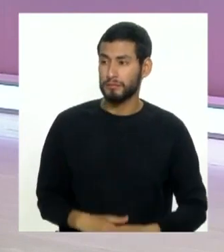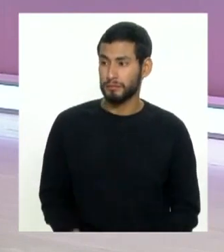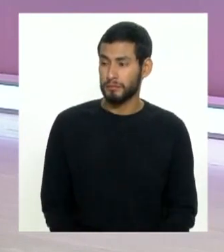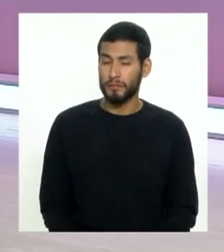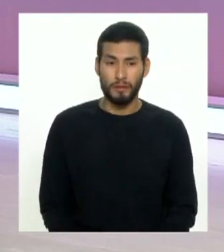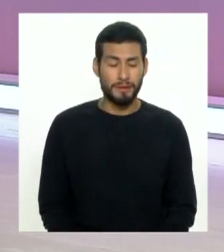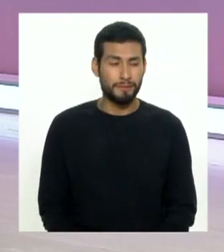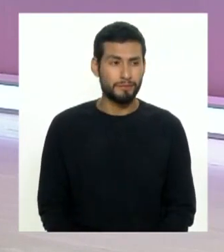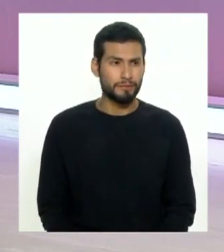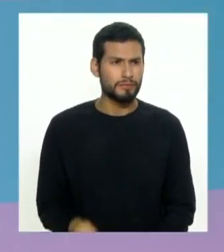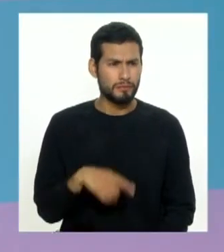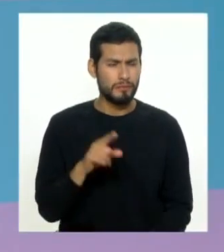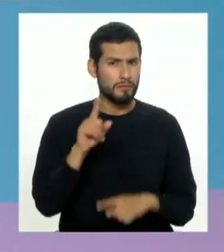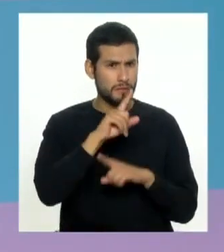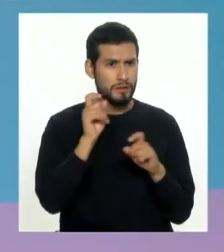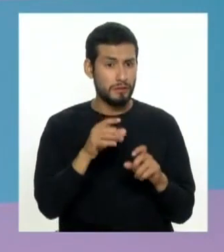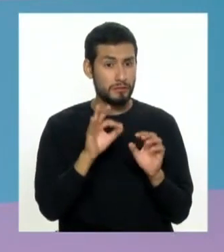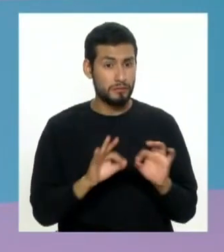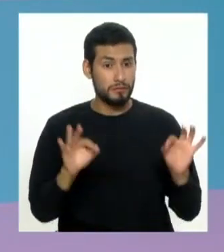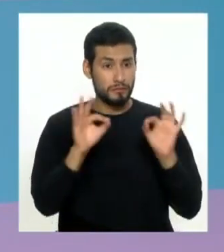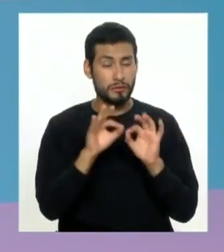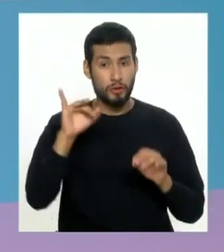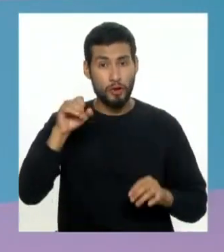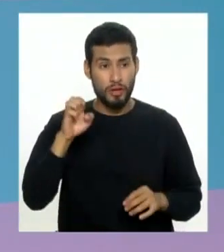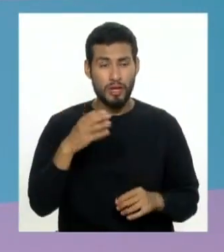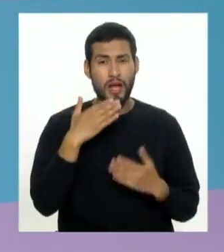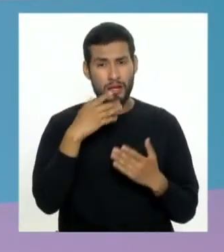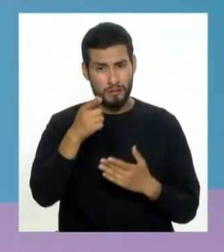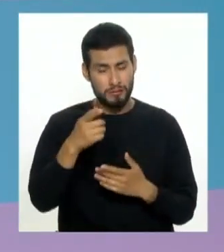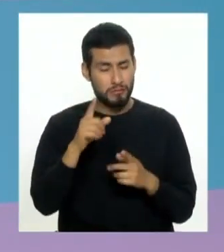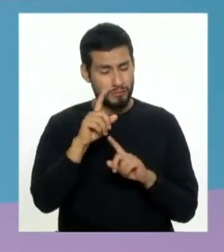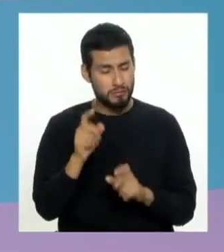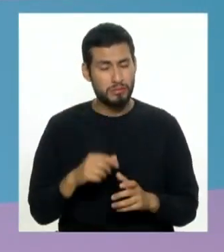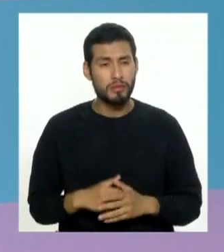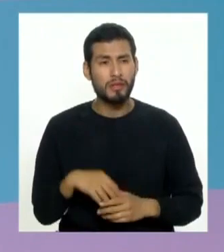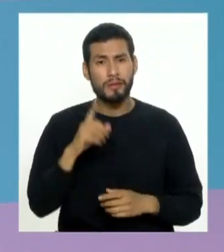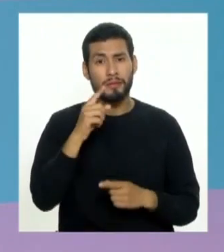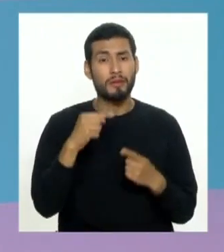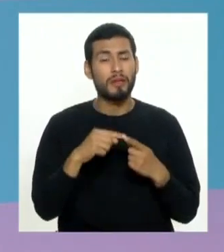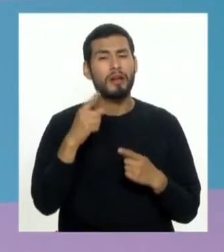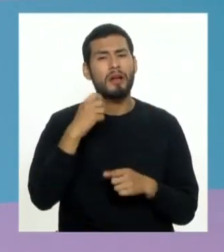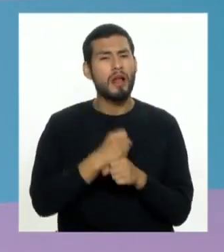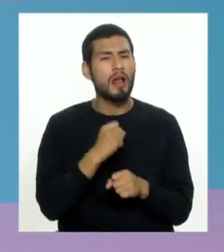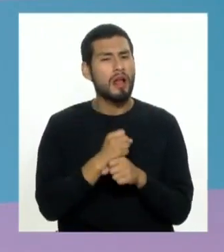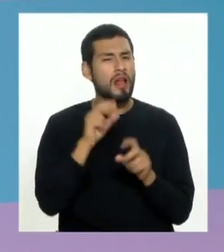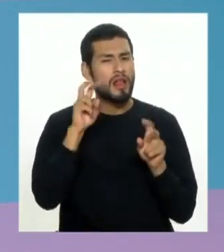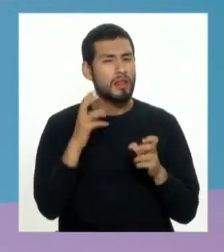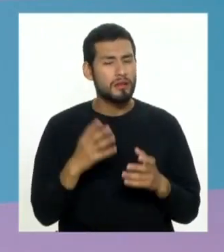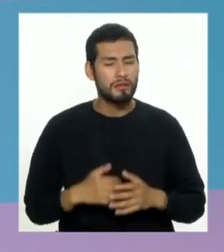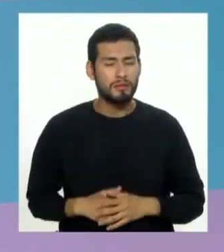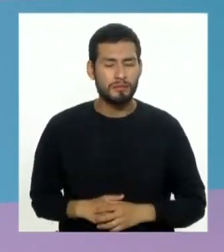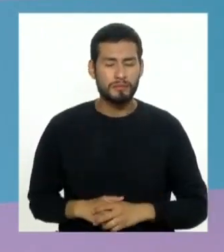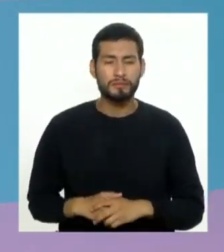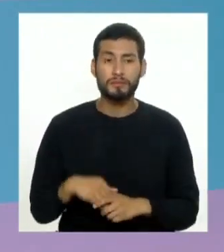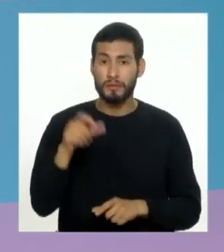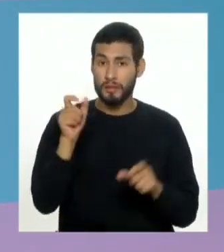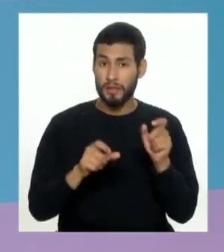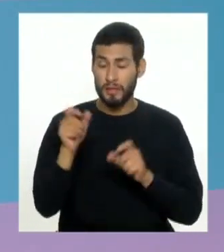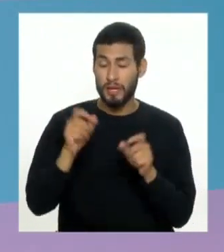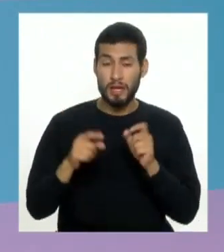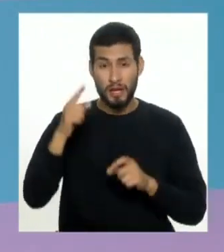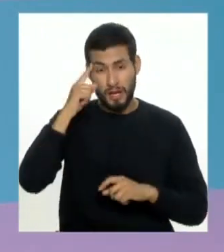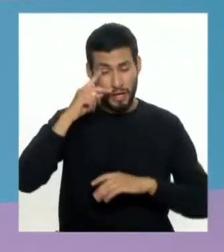embarazo. Sí, una pregunta muy importante de José, gracias por ello. Con respecto a la parte laboral, las personas que